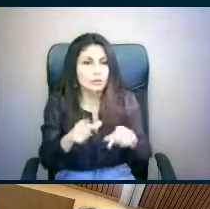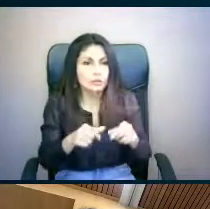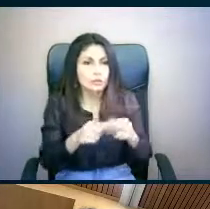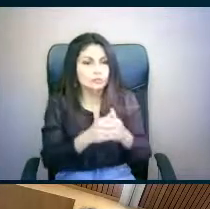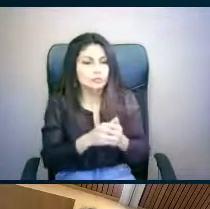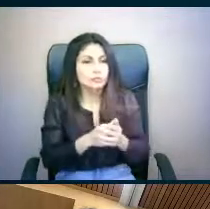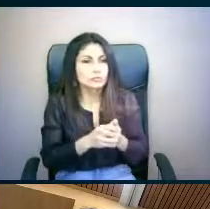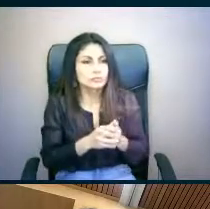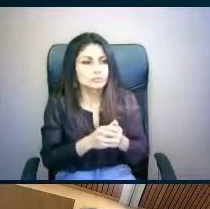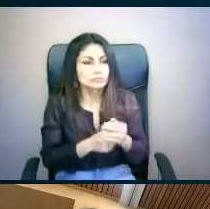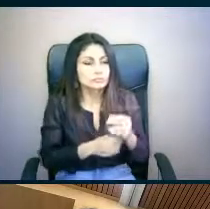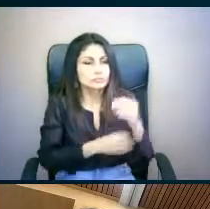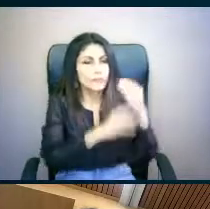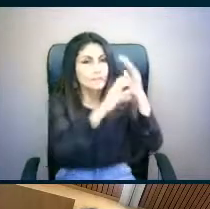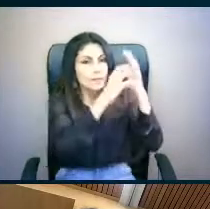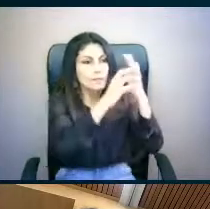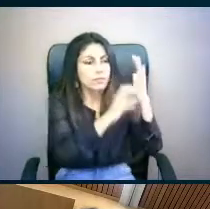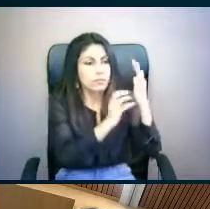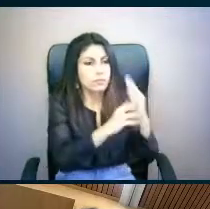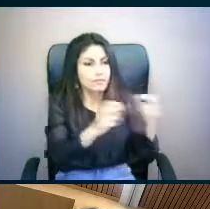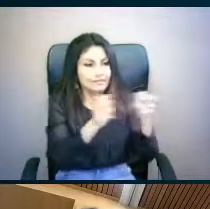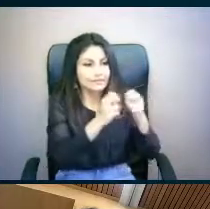Que esto más que nada se da